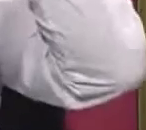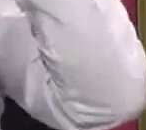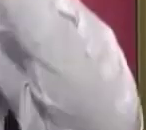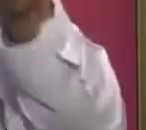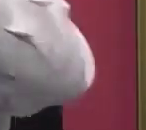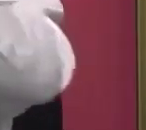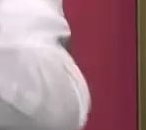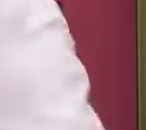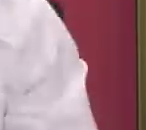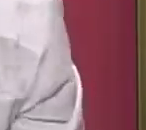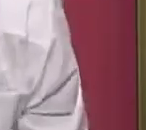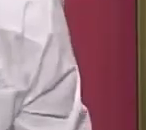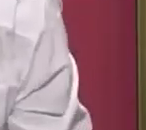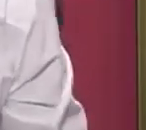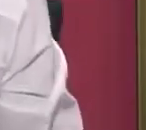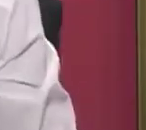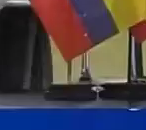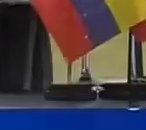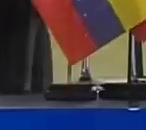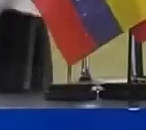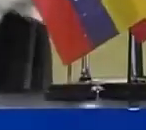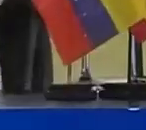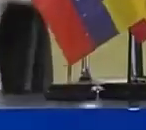serás avergonzado. Que Dios te bendiga. Amén.